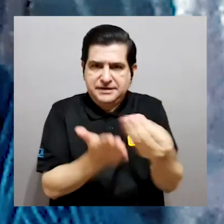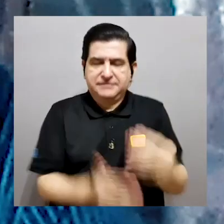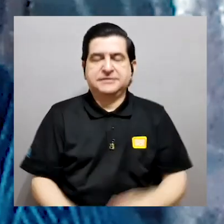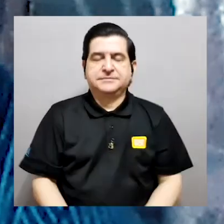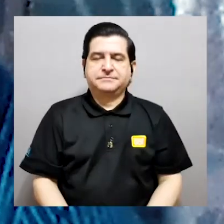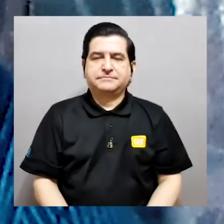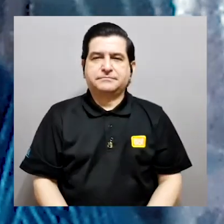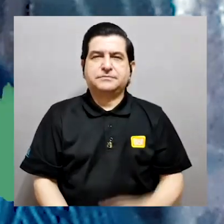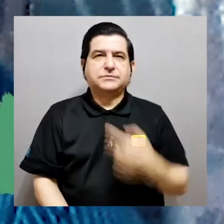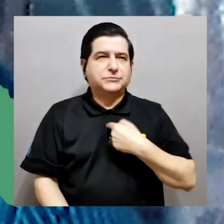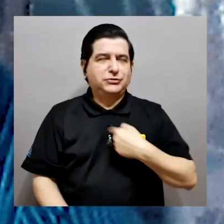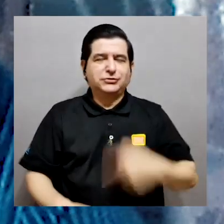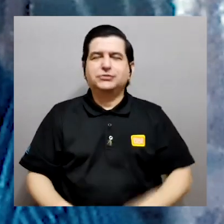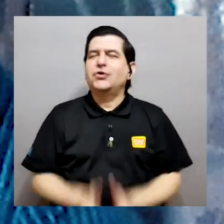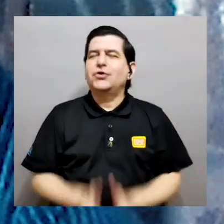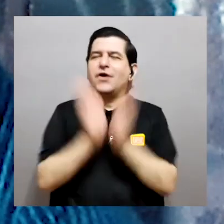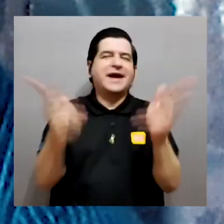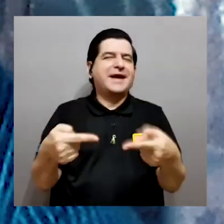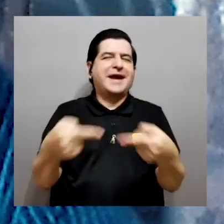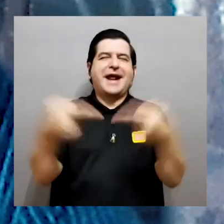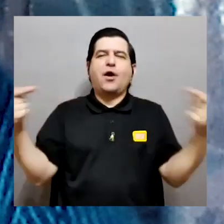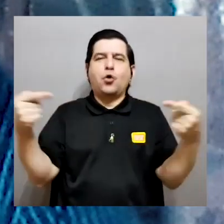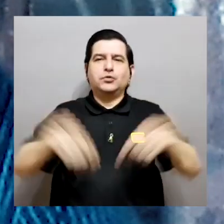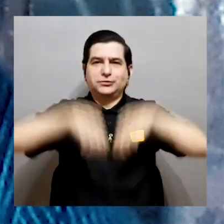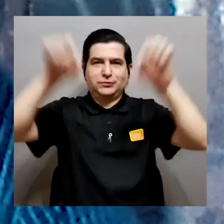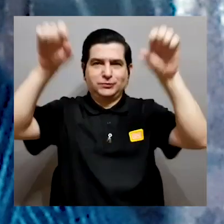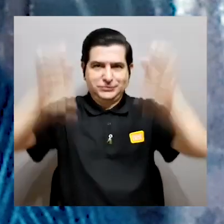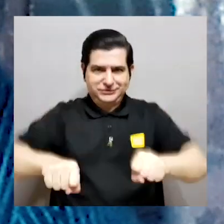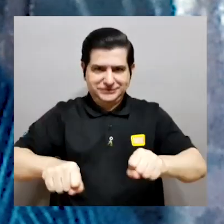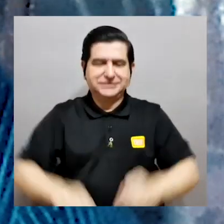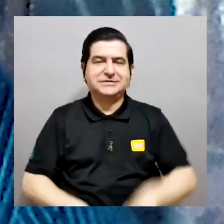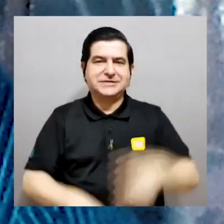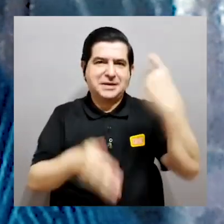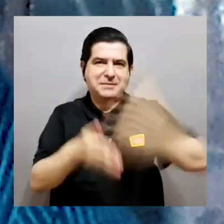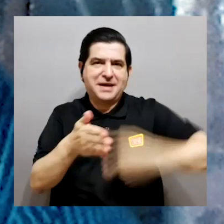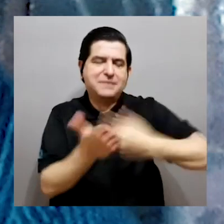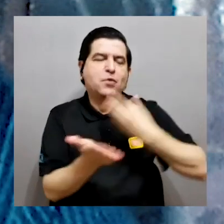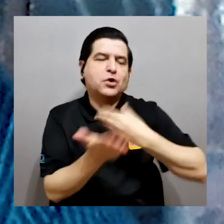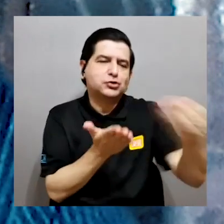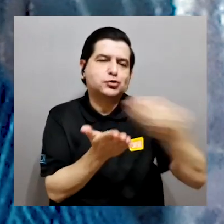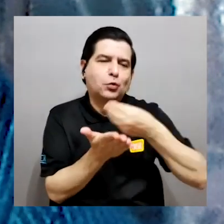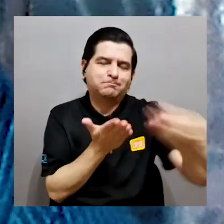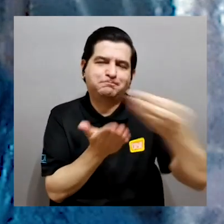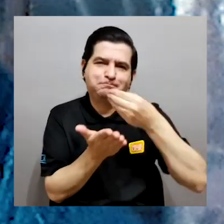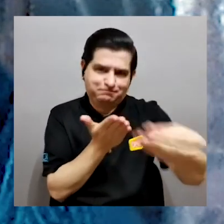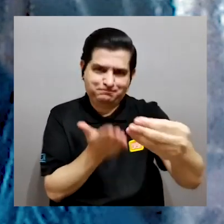Yo en general me opongo a sistemas de impuesto al consumo.